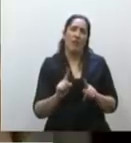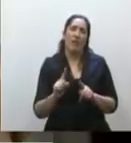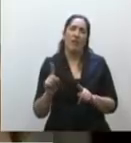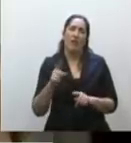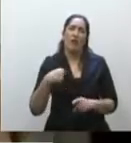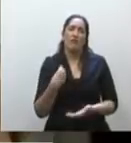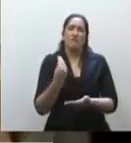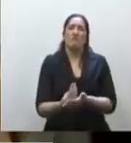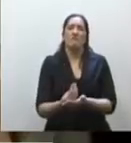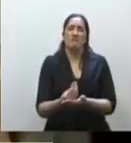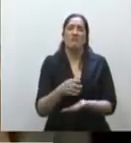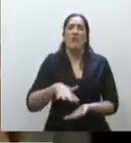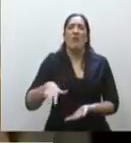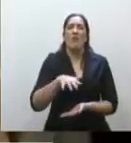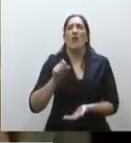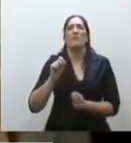jóvenes